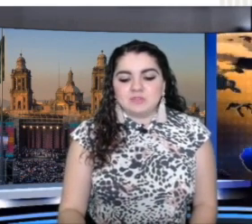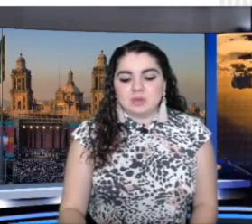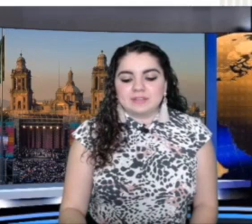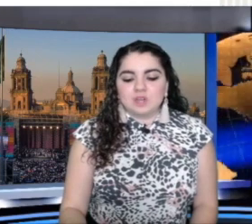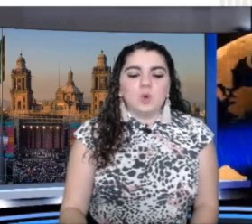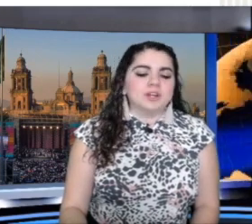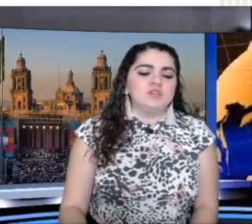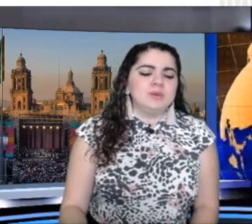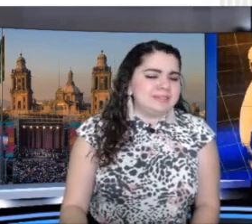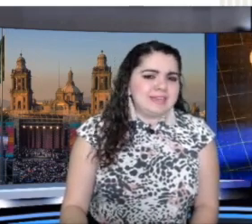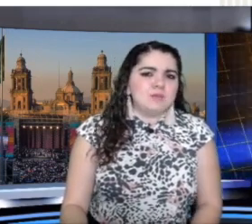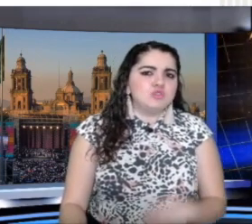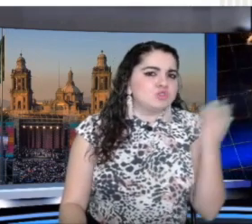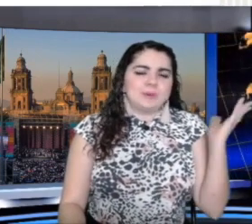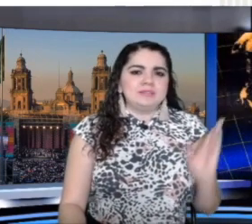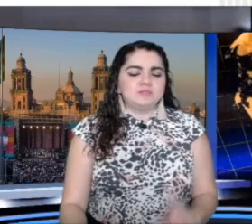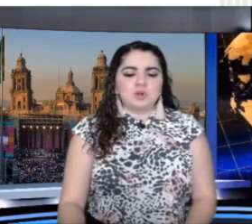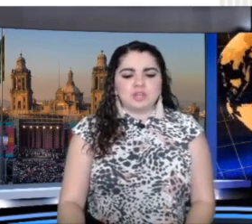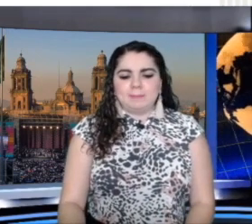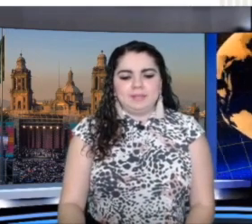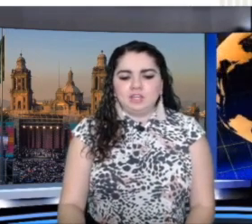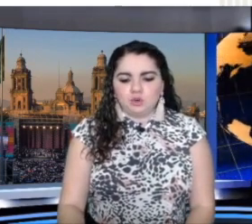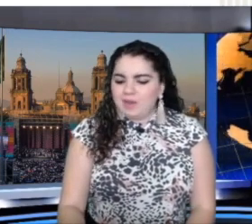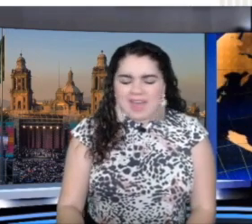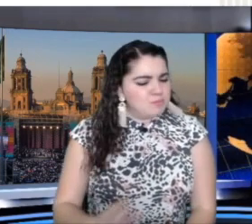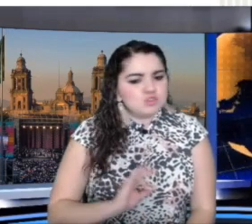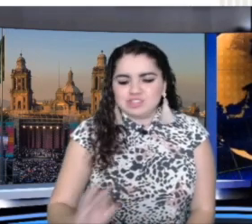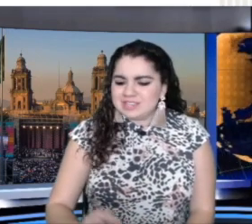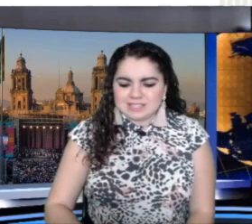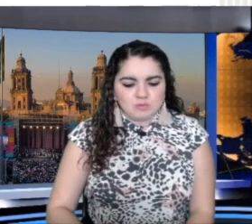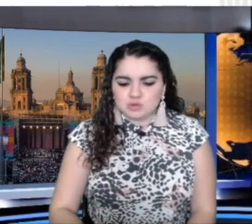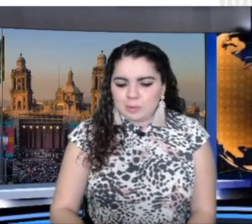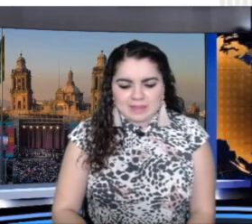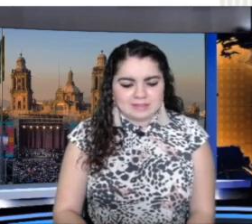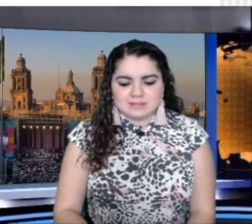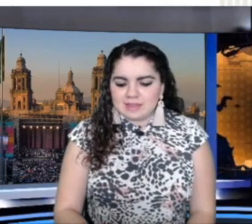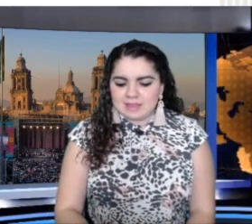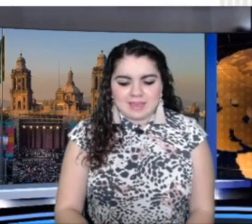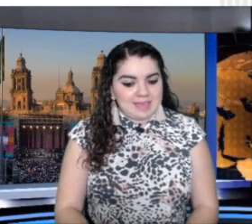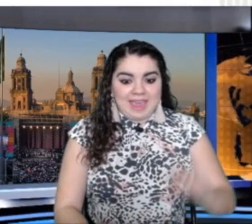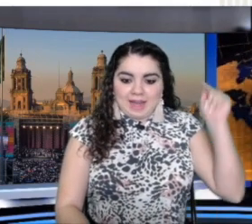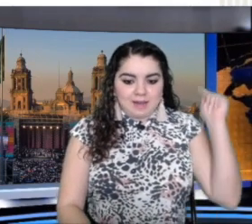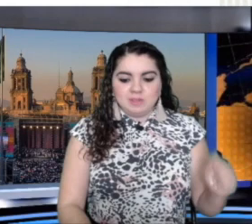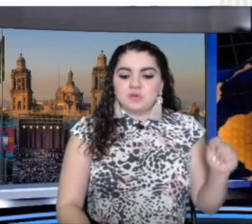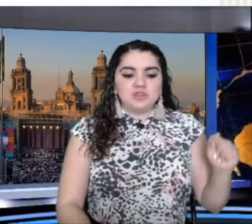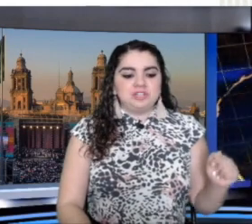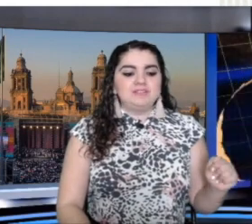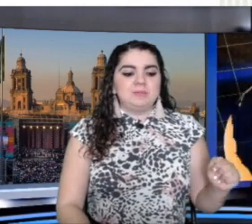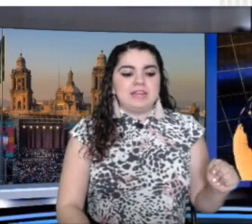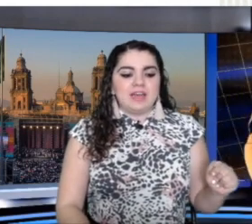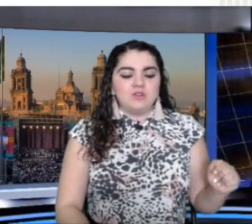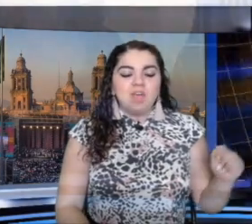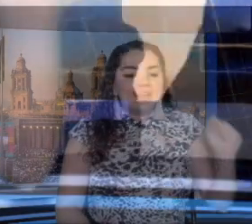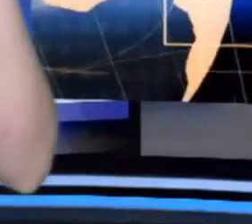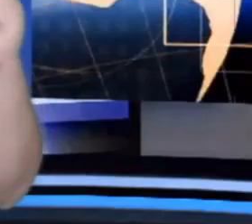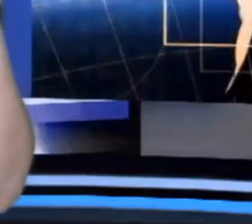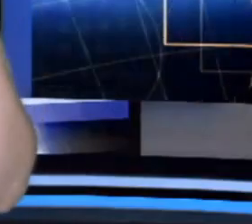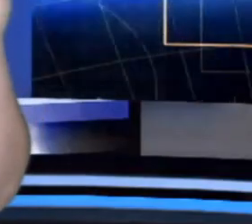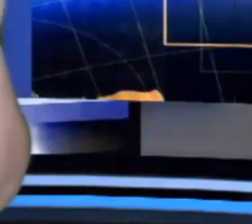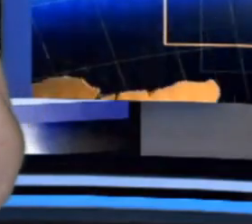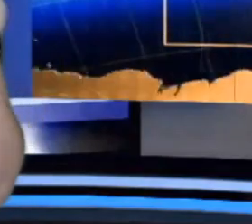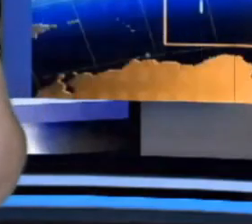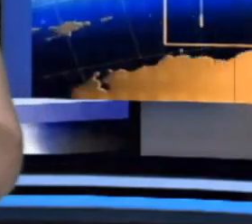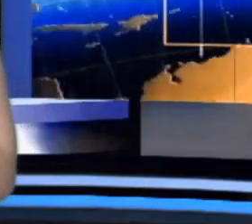Terriblemente esto que está ocurriendo. Y sí, hay muchos países peor que México. Muchísimos países en el mismo continente americano que